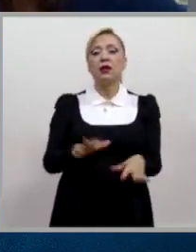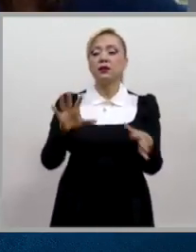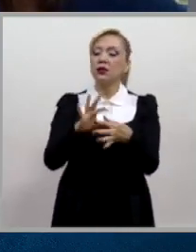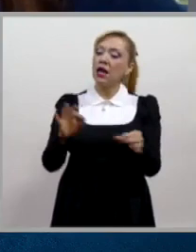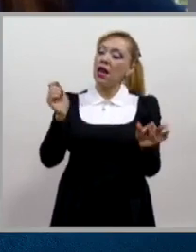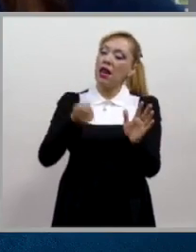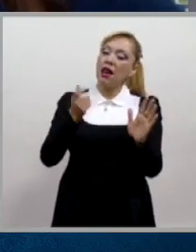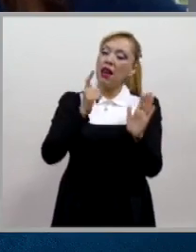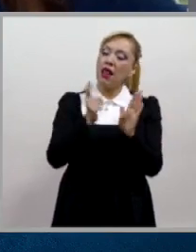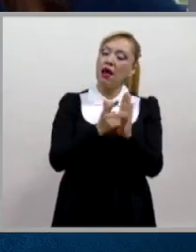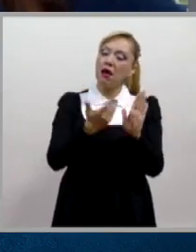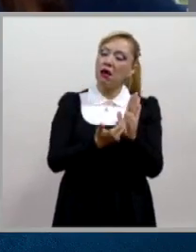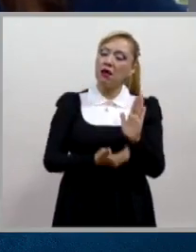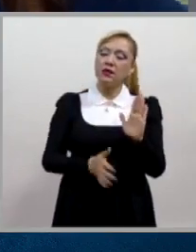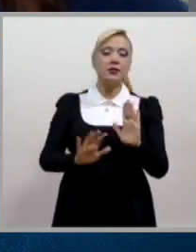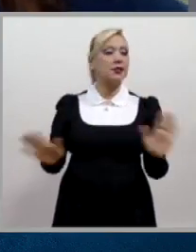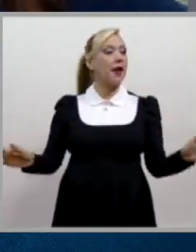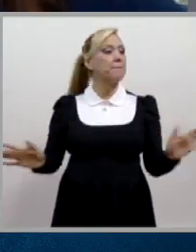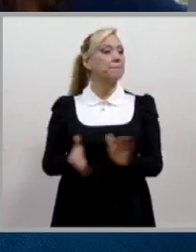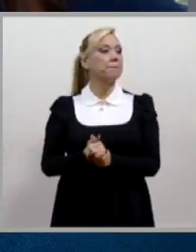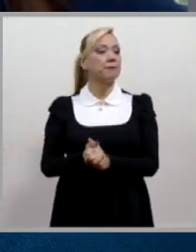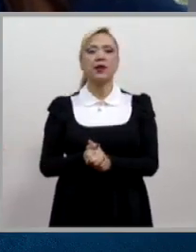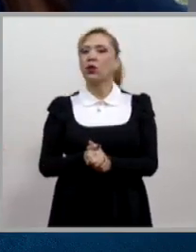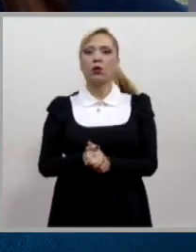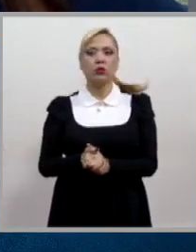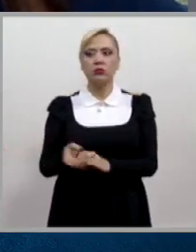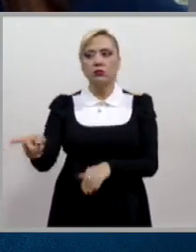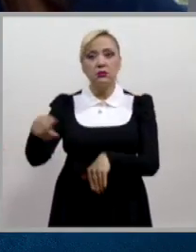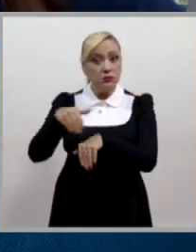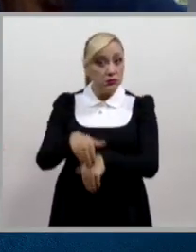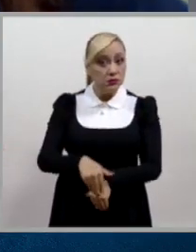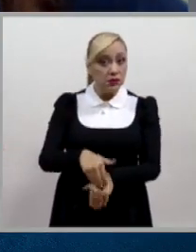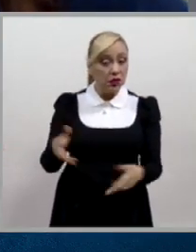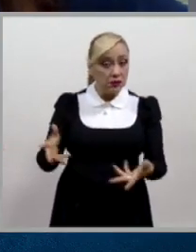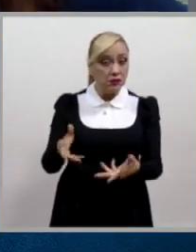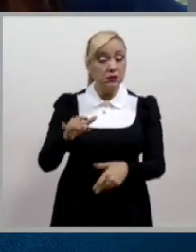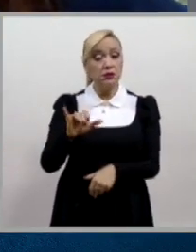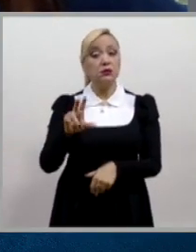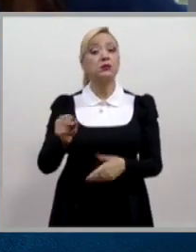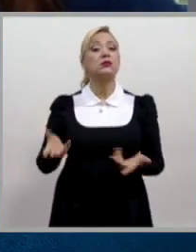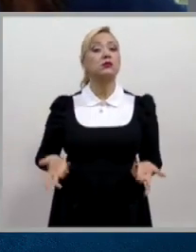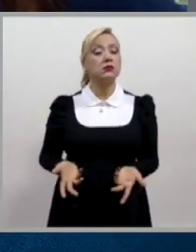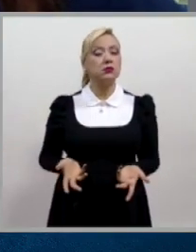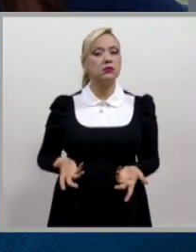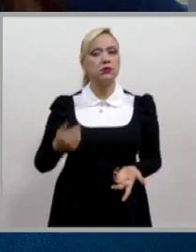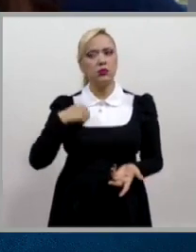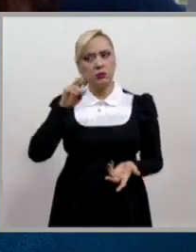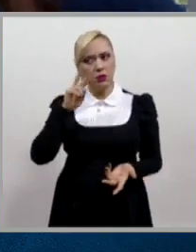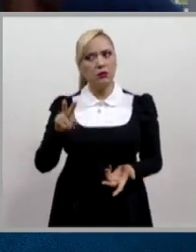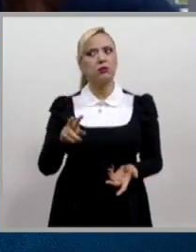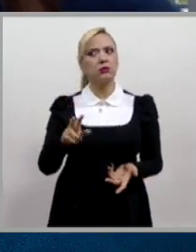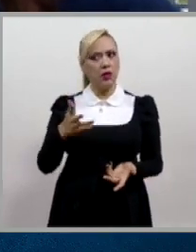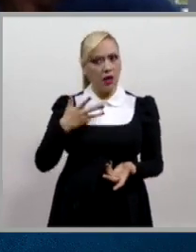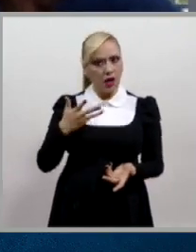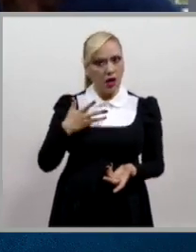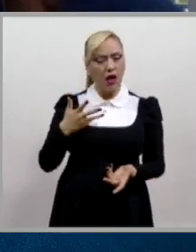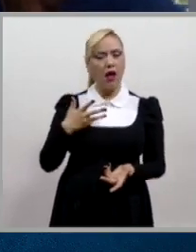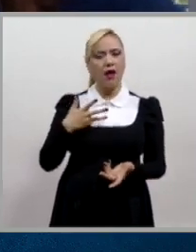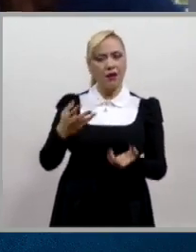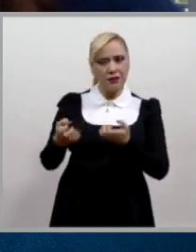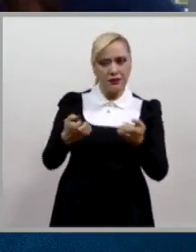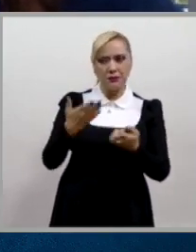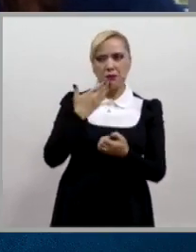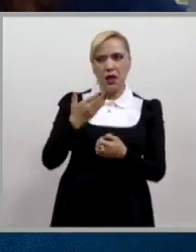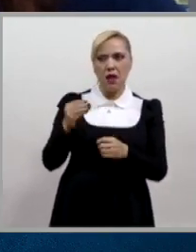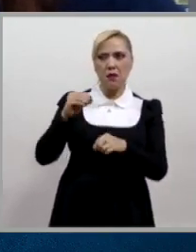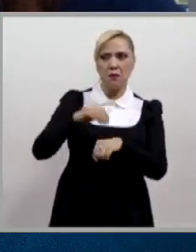todo el procedimiento de ejecución. Me parece que han habido muy buenas prácticas para tratar de superar esos